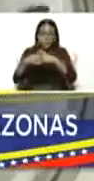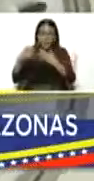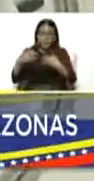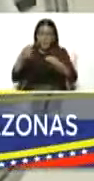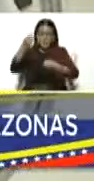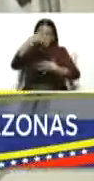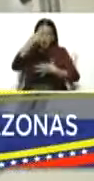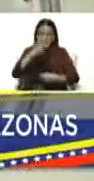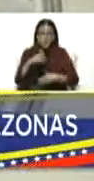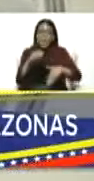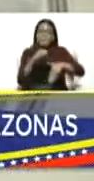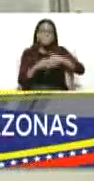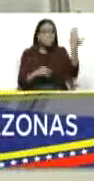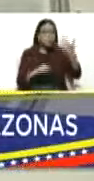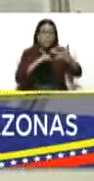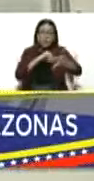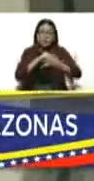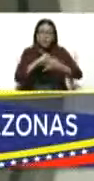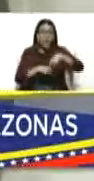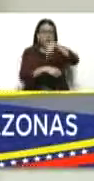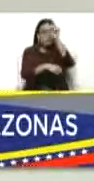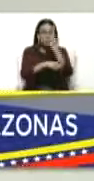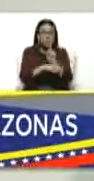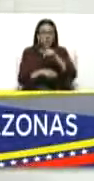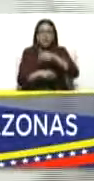Bastante moderno, hacemos todo tipo de estudios que